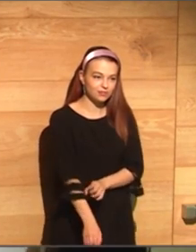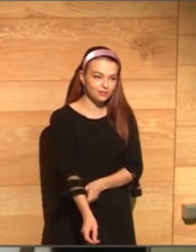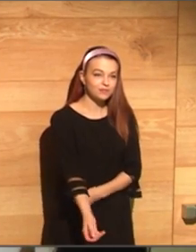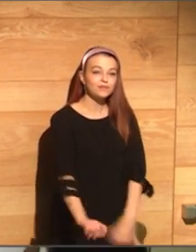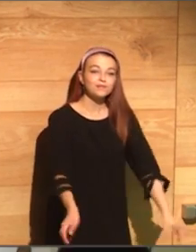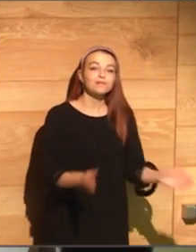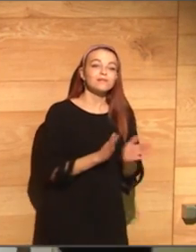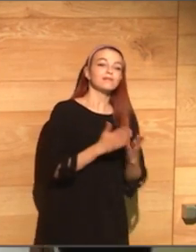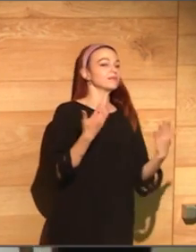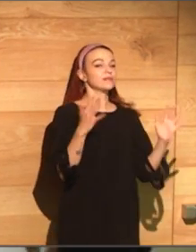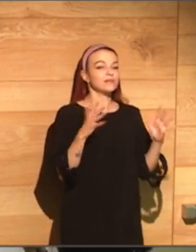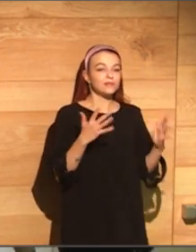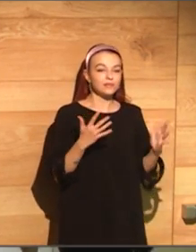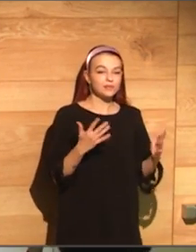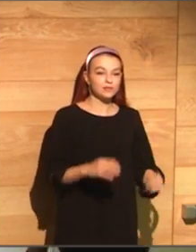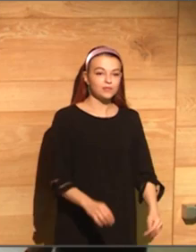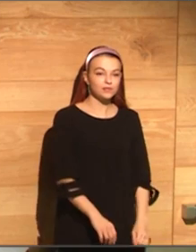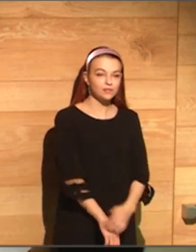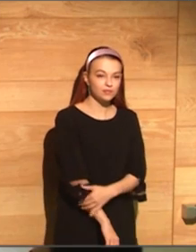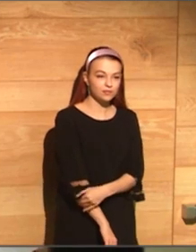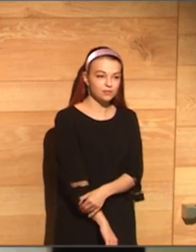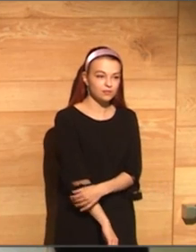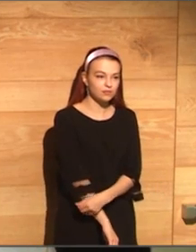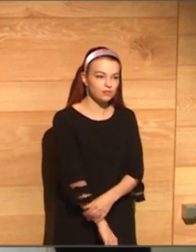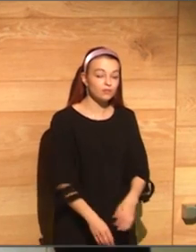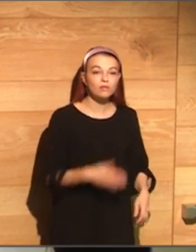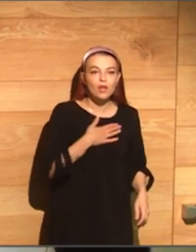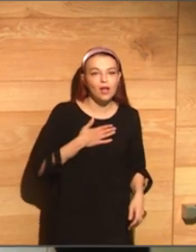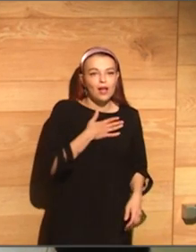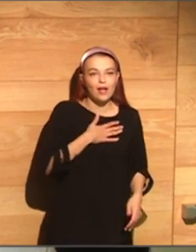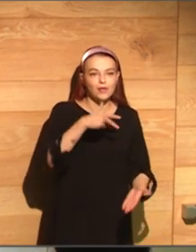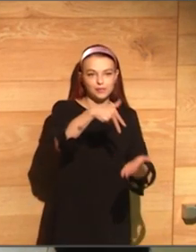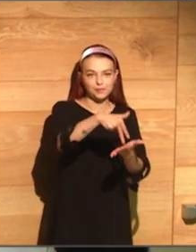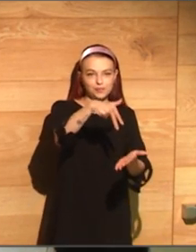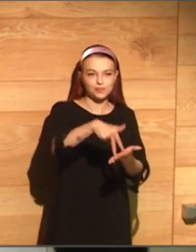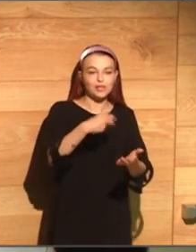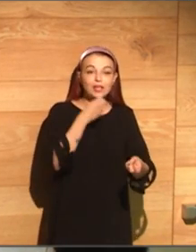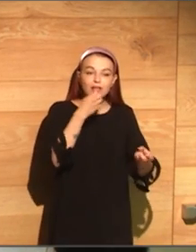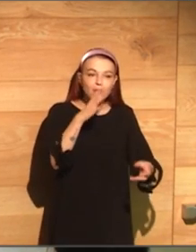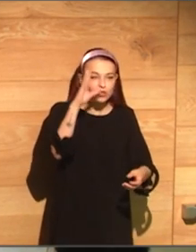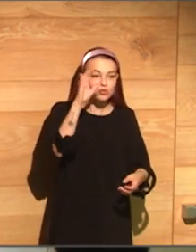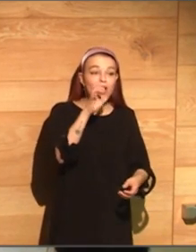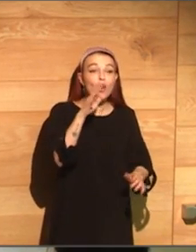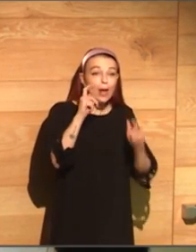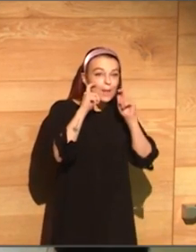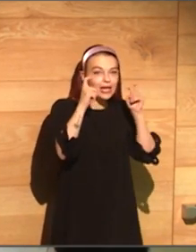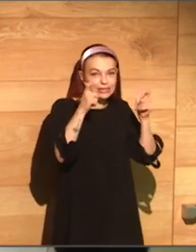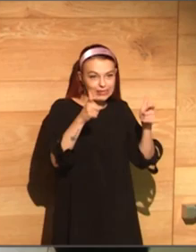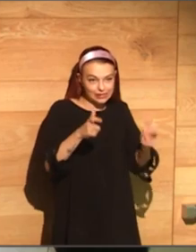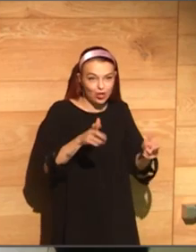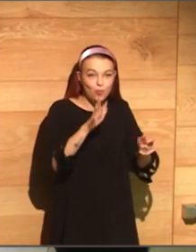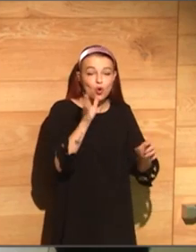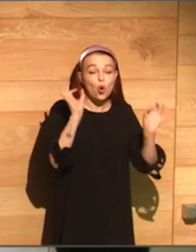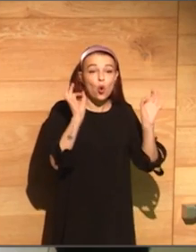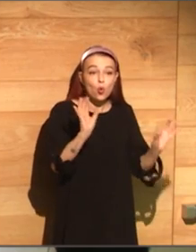¡Qué bárbaro! ¡Oh, qué maravilla, de verdad! ¡Qué bárbaro! ¡Qué gusto escucharos! ¡Qué gusto estar aquí! ¡Qué bien! Nos estamos quitando las mascarillas en este momento. Claro, estamos en el